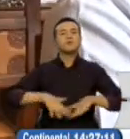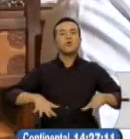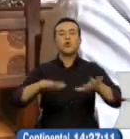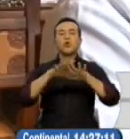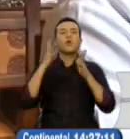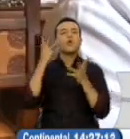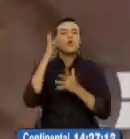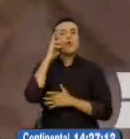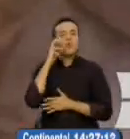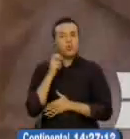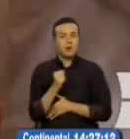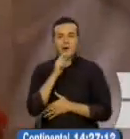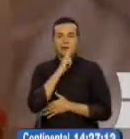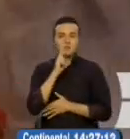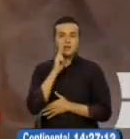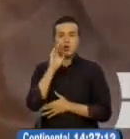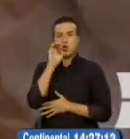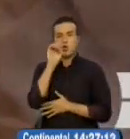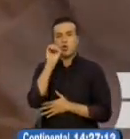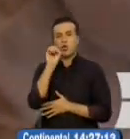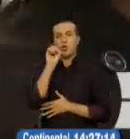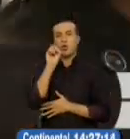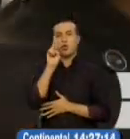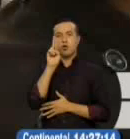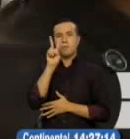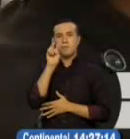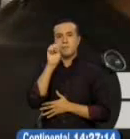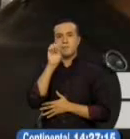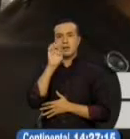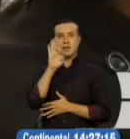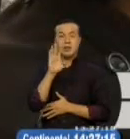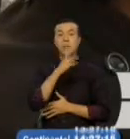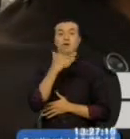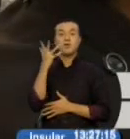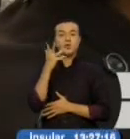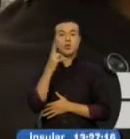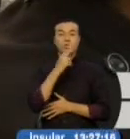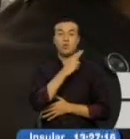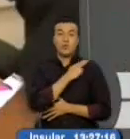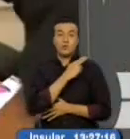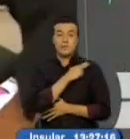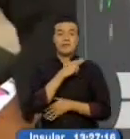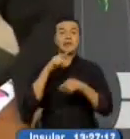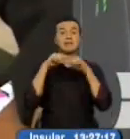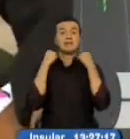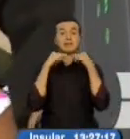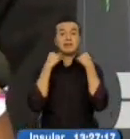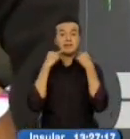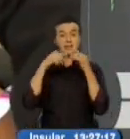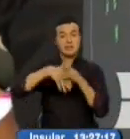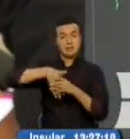Corbel, en el portal artesanal. La carta menú en sistema Braille fue elaborada en la Universidad Politécnica Salesiana.